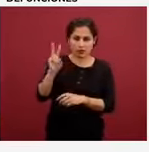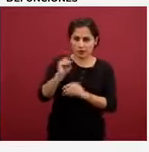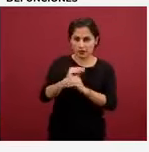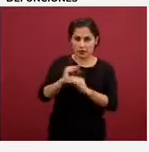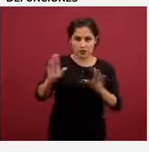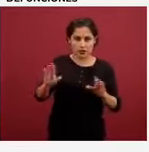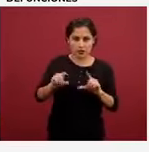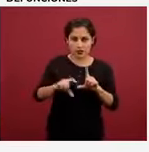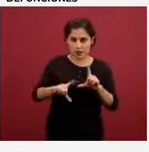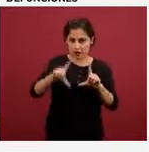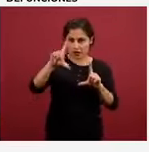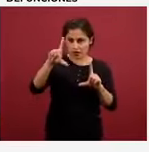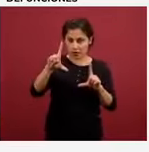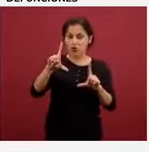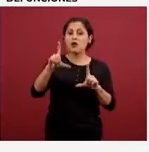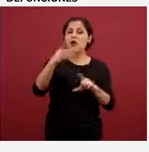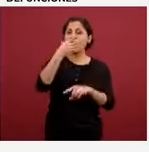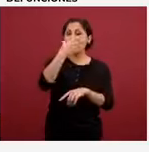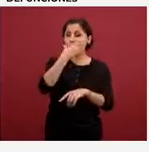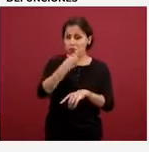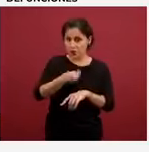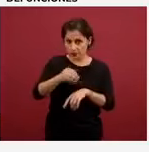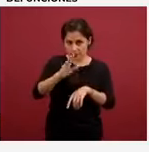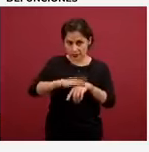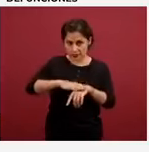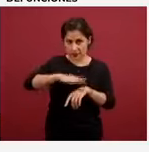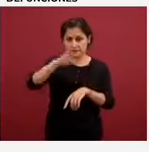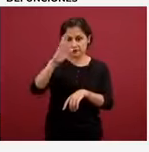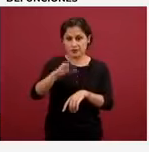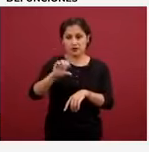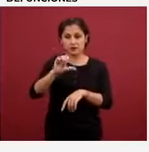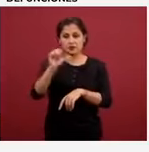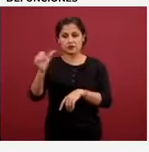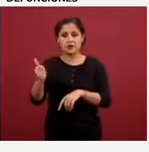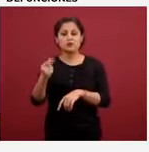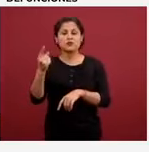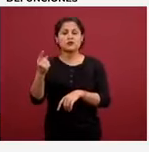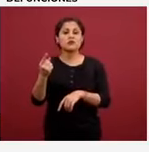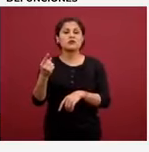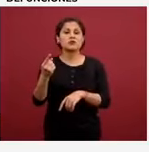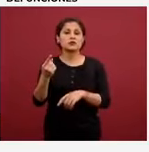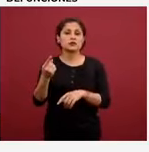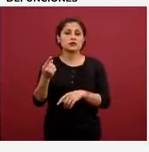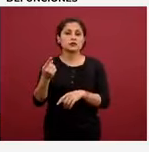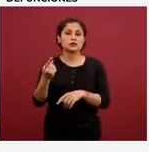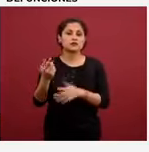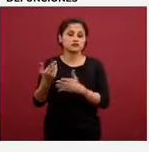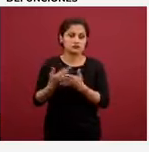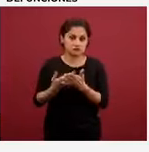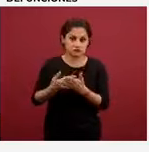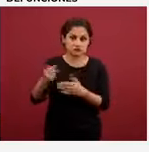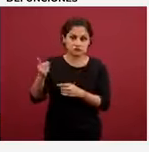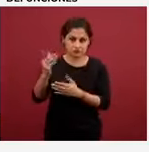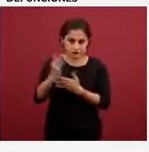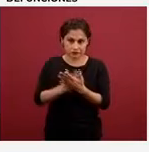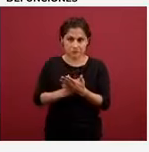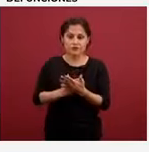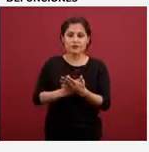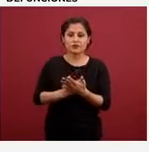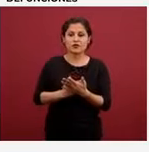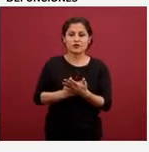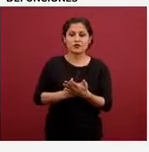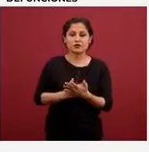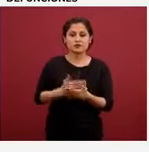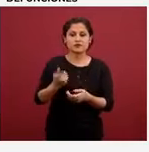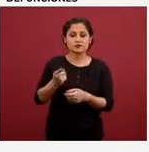más barras azules que verdes porque tienen que ver con esta proporción que acabamos de hablar, que son el 69% han sido hombres, por lo